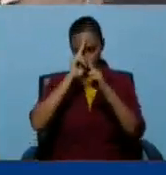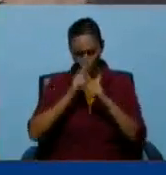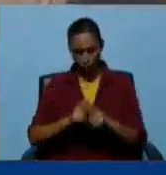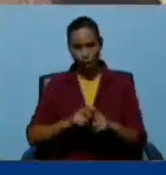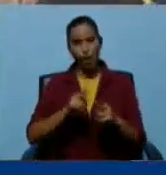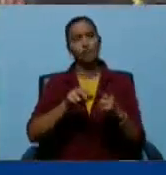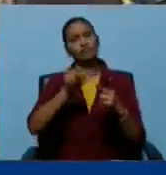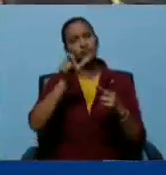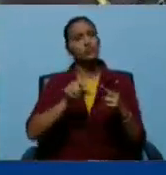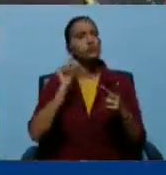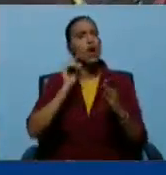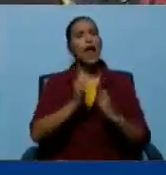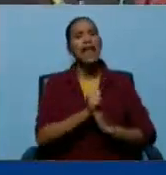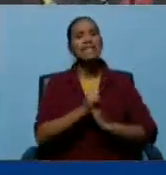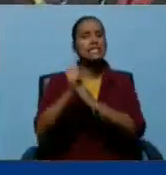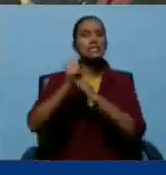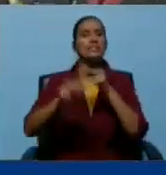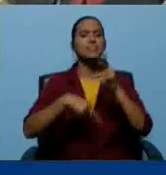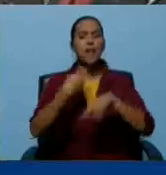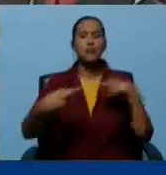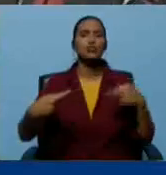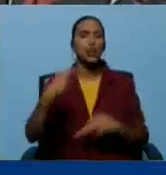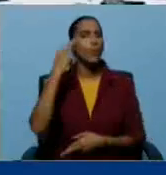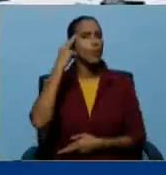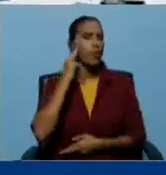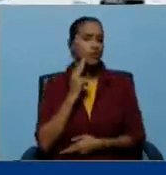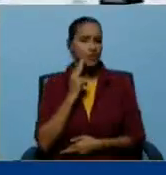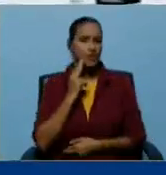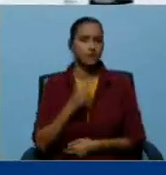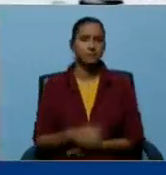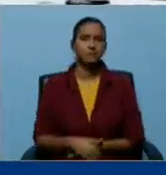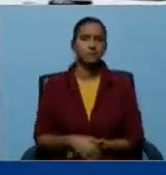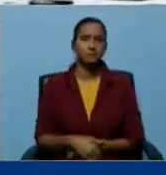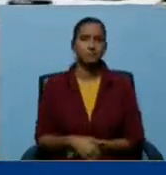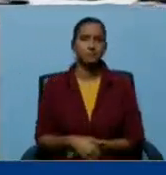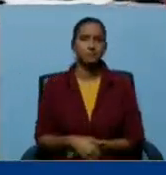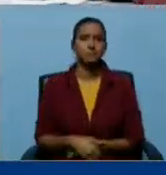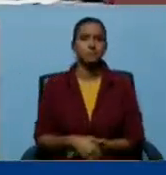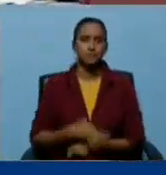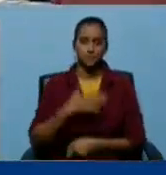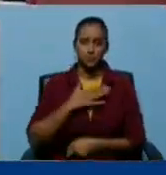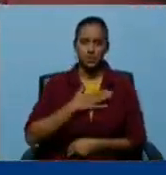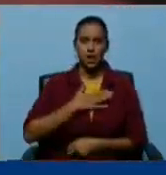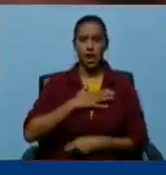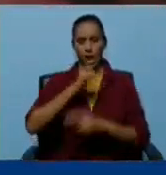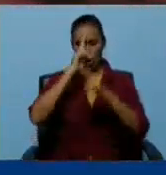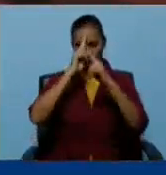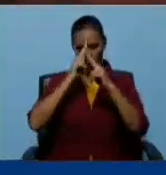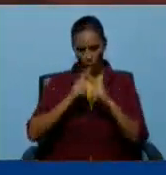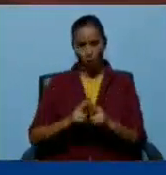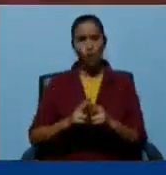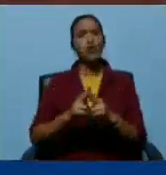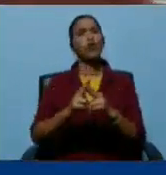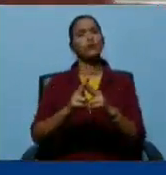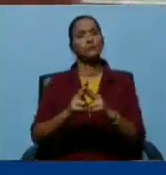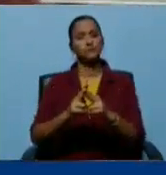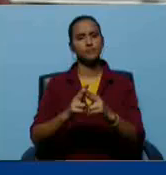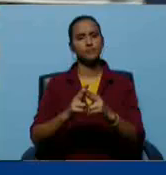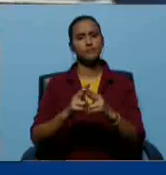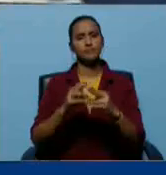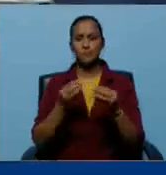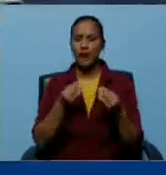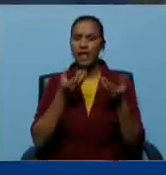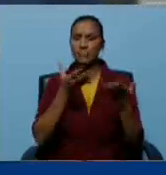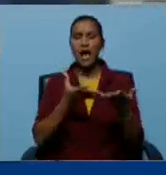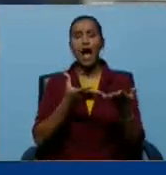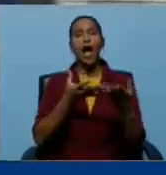Mártires de la Revolución Bolivariana, pido los homenajes más sublimes para